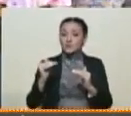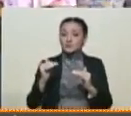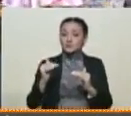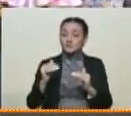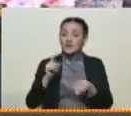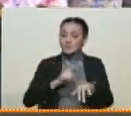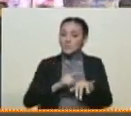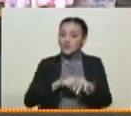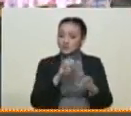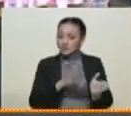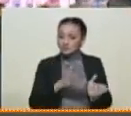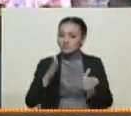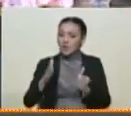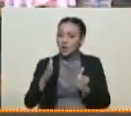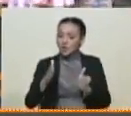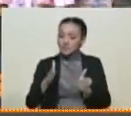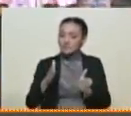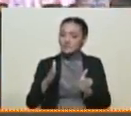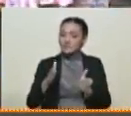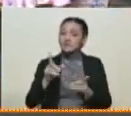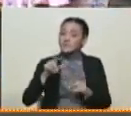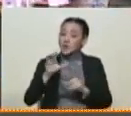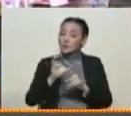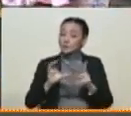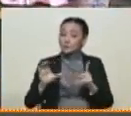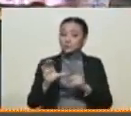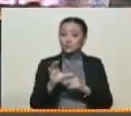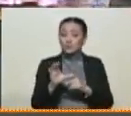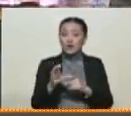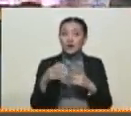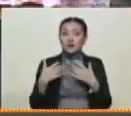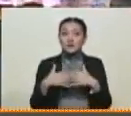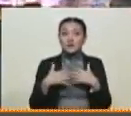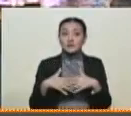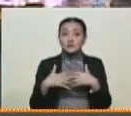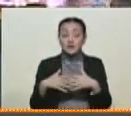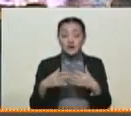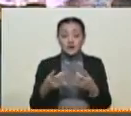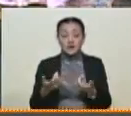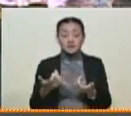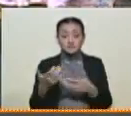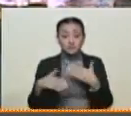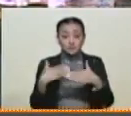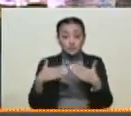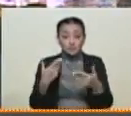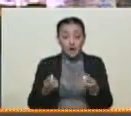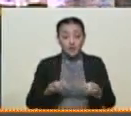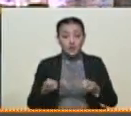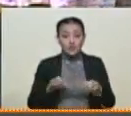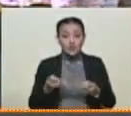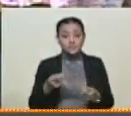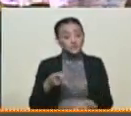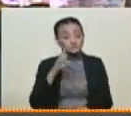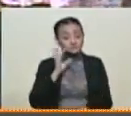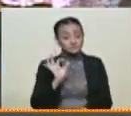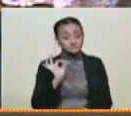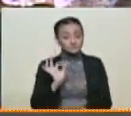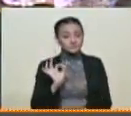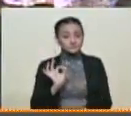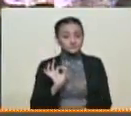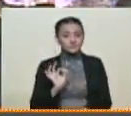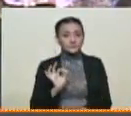plazo, donde el hecho cultural también es un fenómeno productivo y económico, que tenemos que verlo, que tenemos que